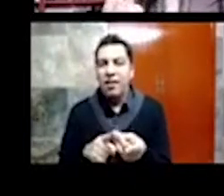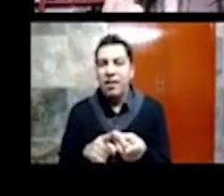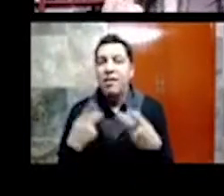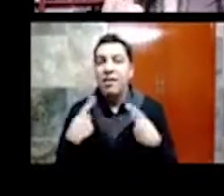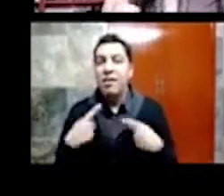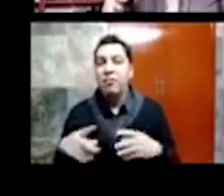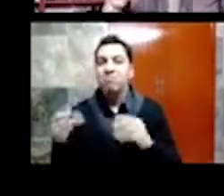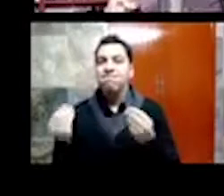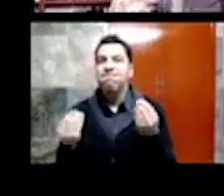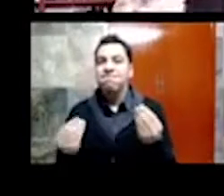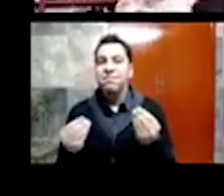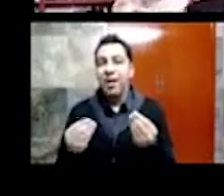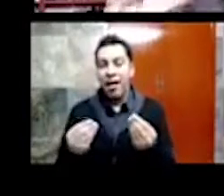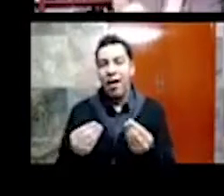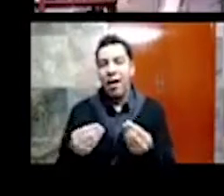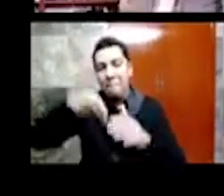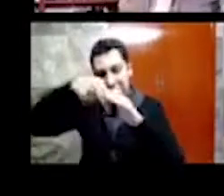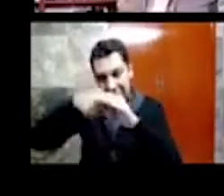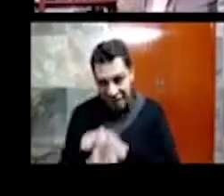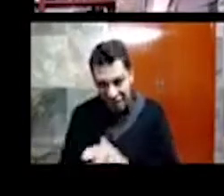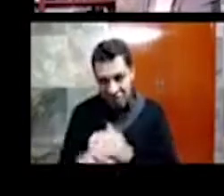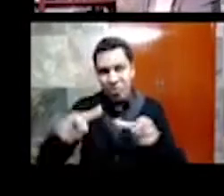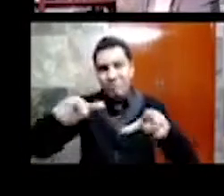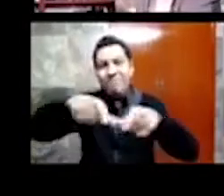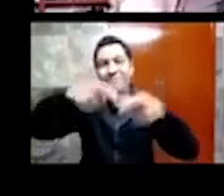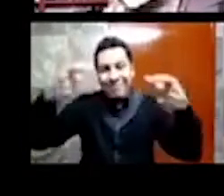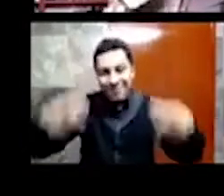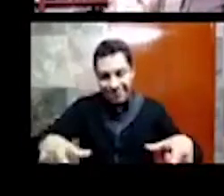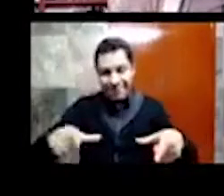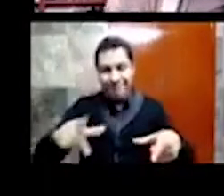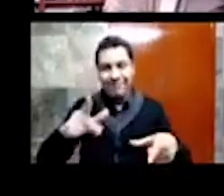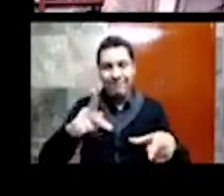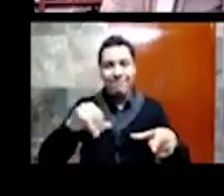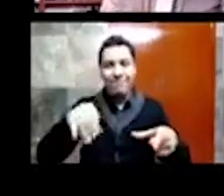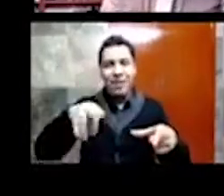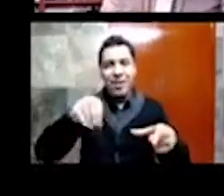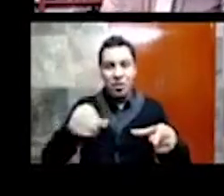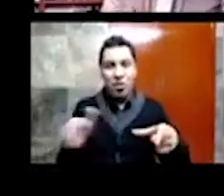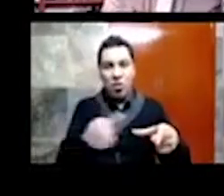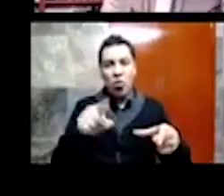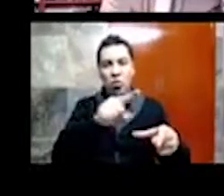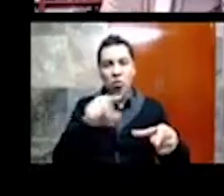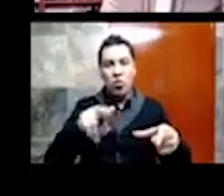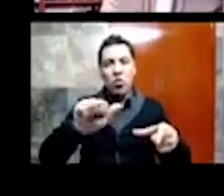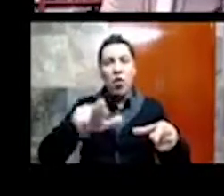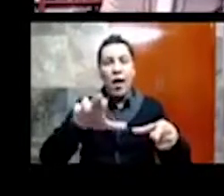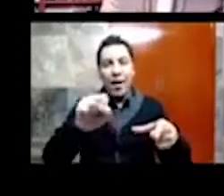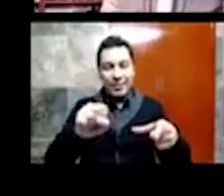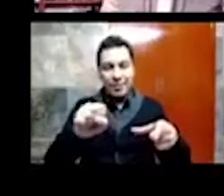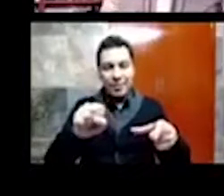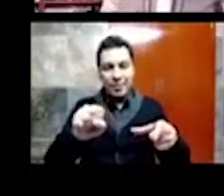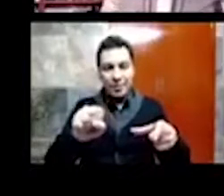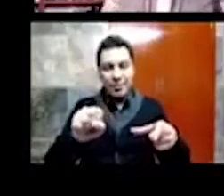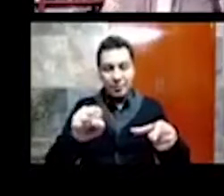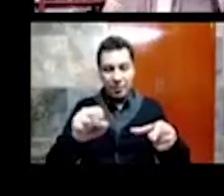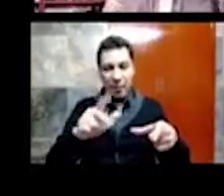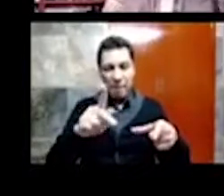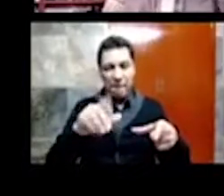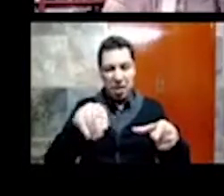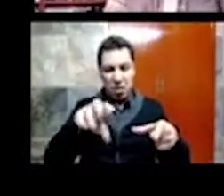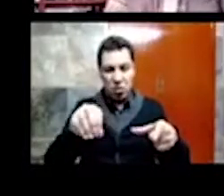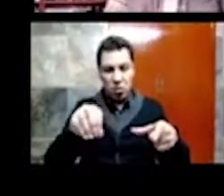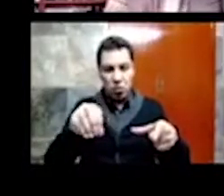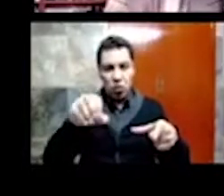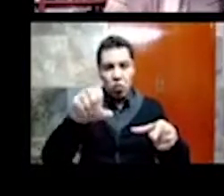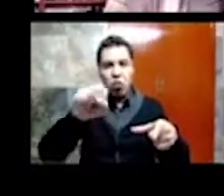de Pino Suárez al Zócalo, donde hacen correspondencia dos de las líneas más importantes del sistema de